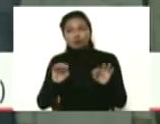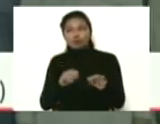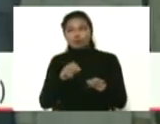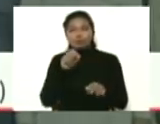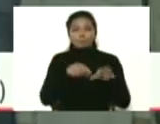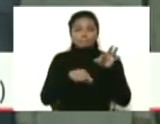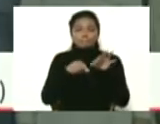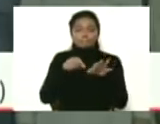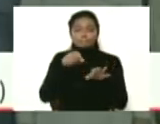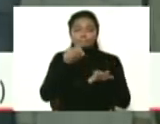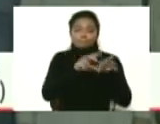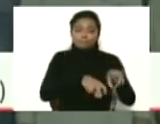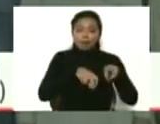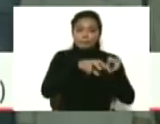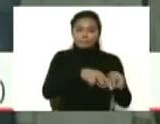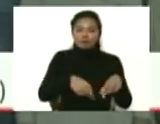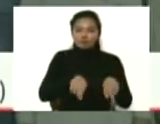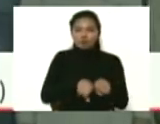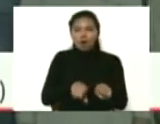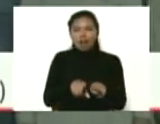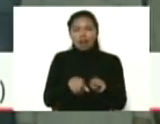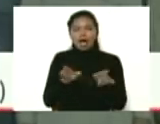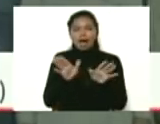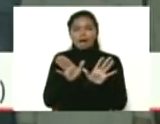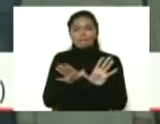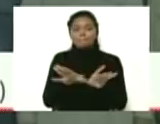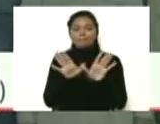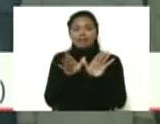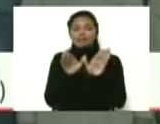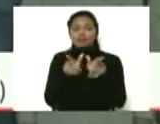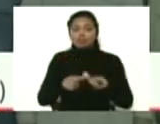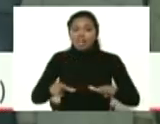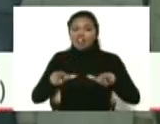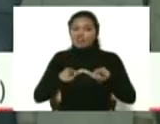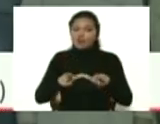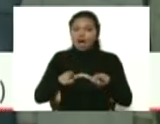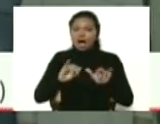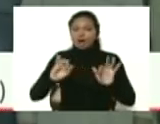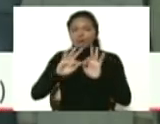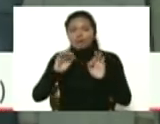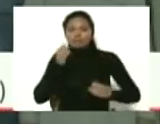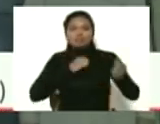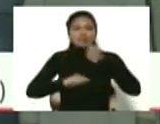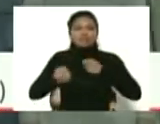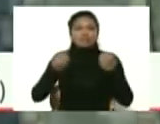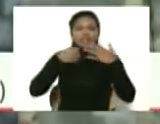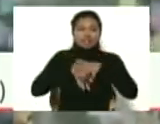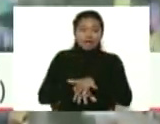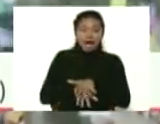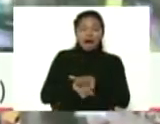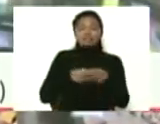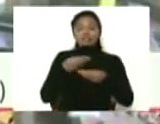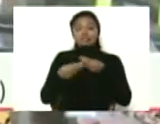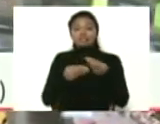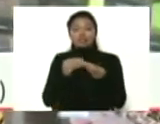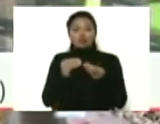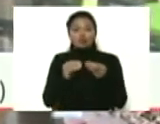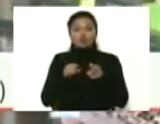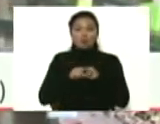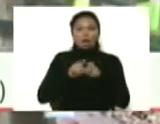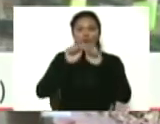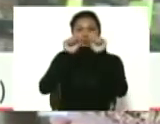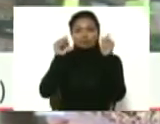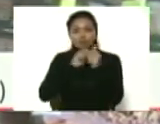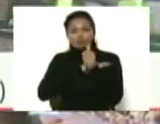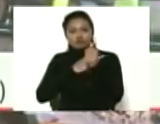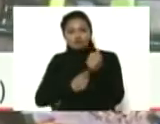en el sector de La Mariposa, que muy gentilmente estas bases populares de defensa integral han creado este sistema para fortalecer